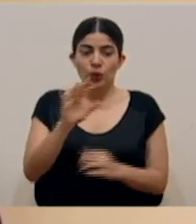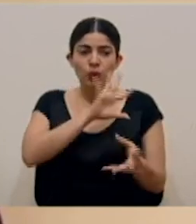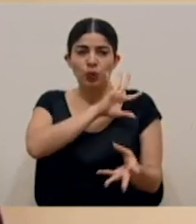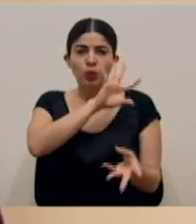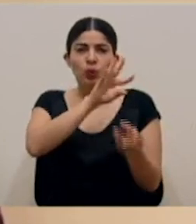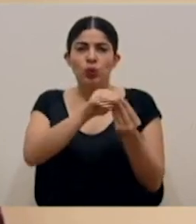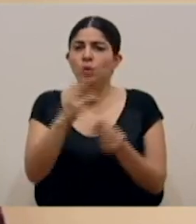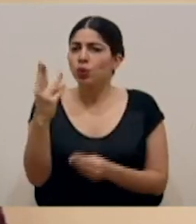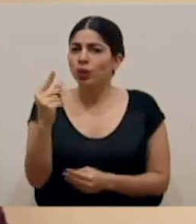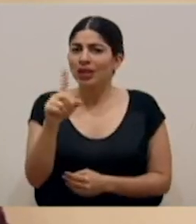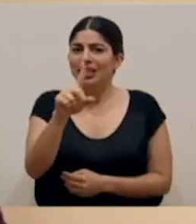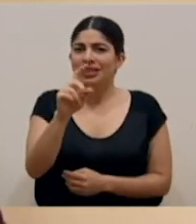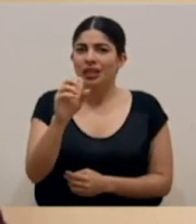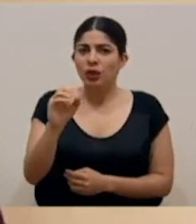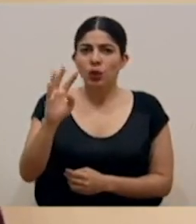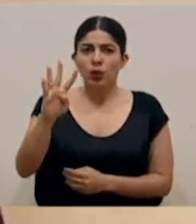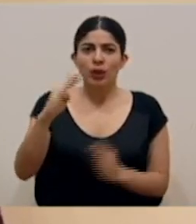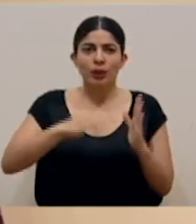un total de